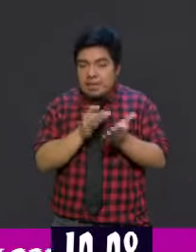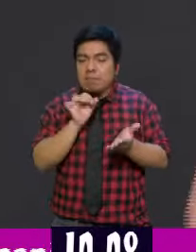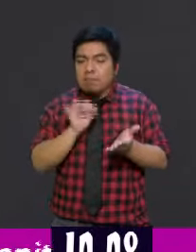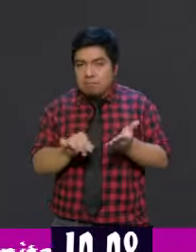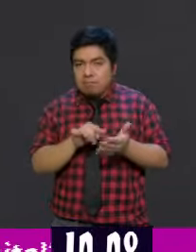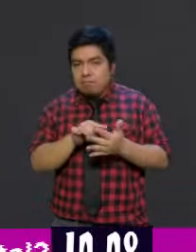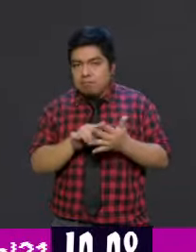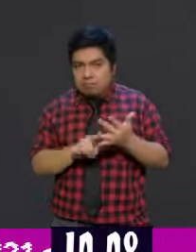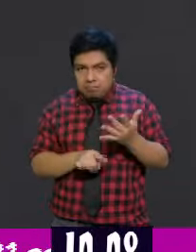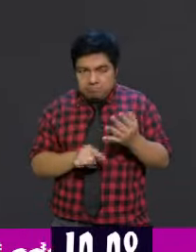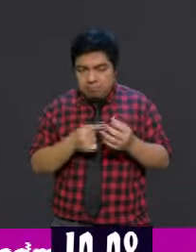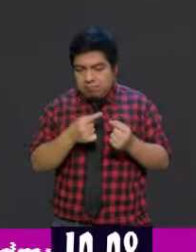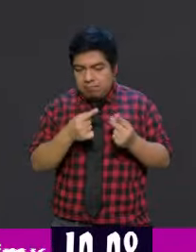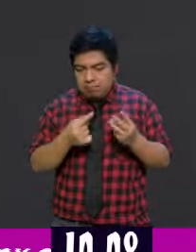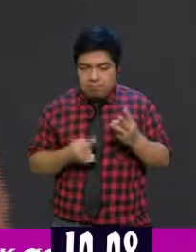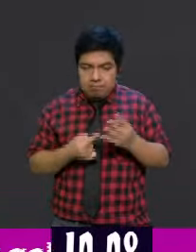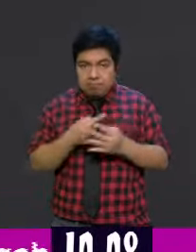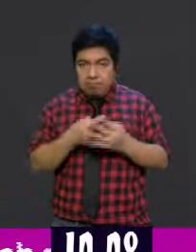bonito!